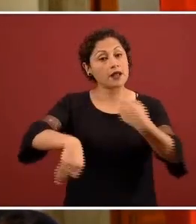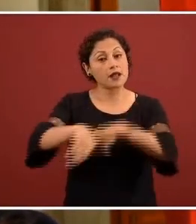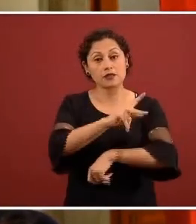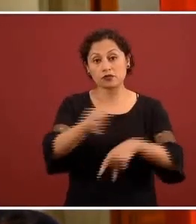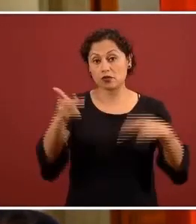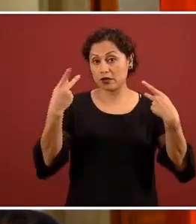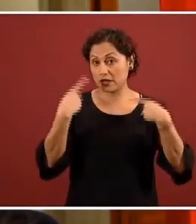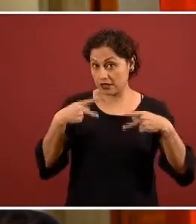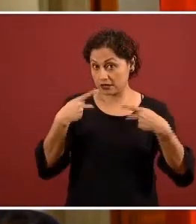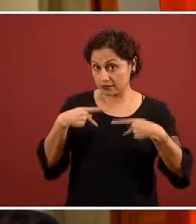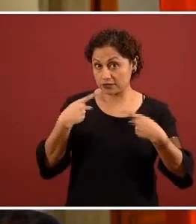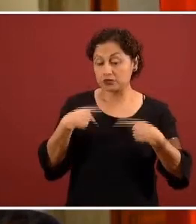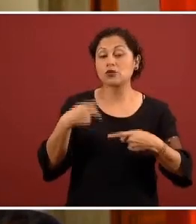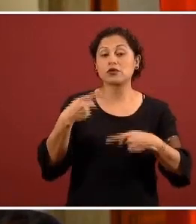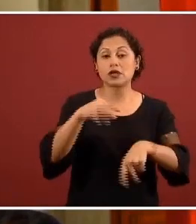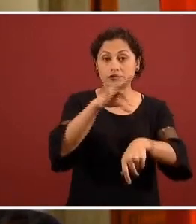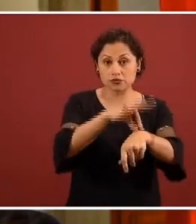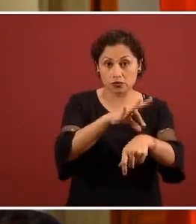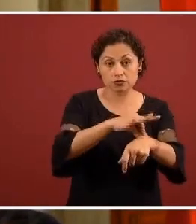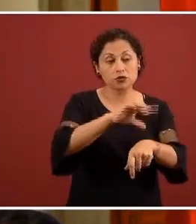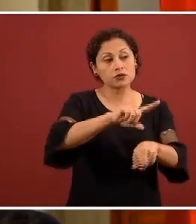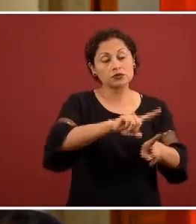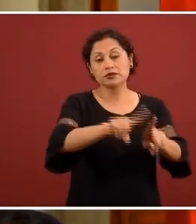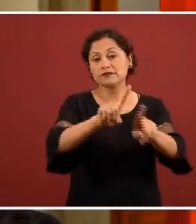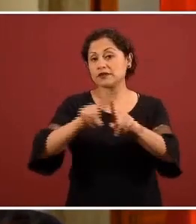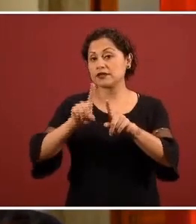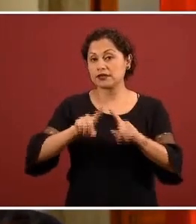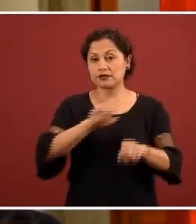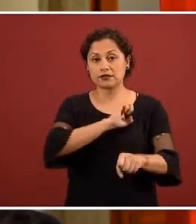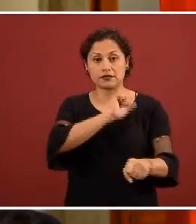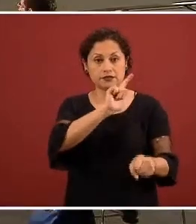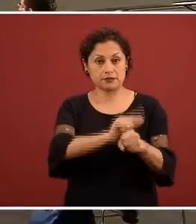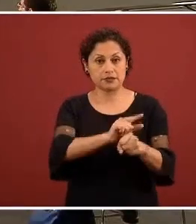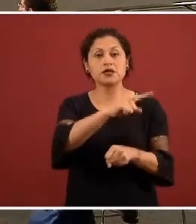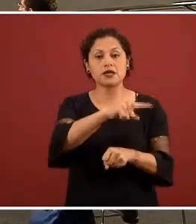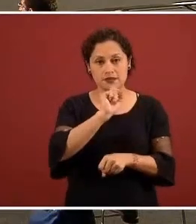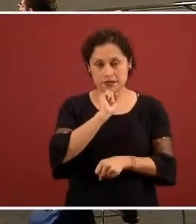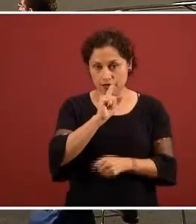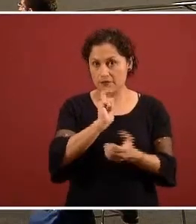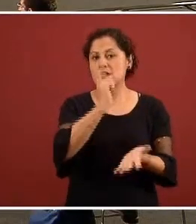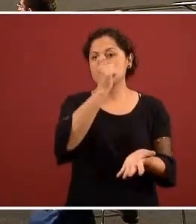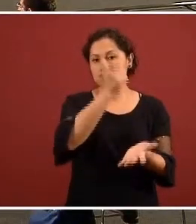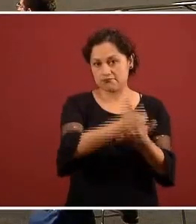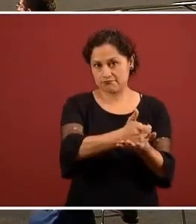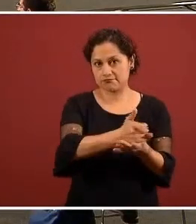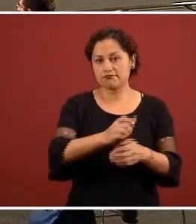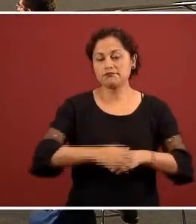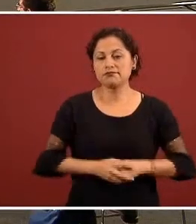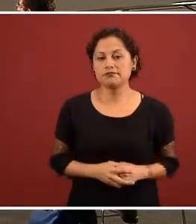médicos familiares y no familiares de las distintas especialidades. La siguiente, por favor.